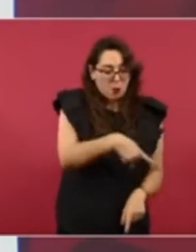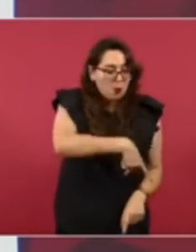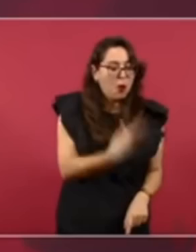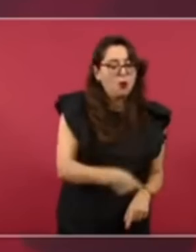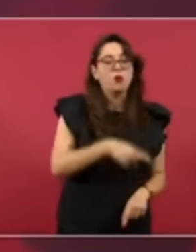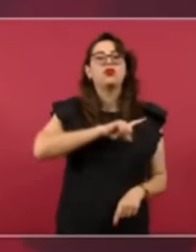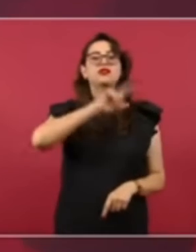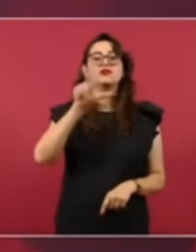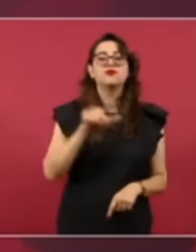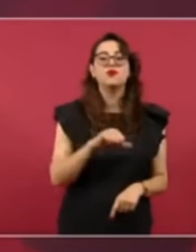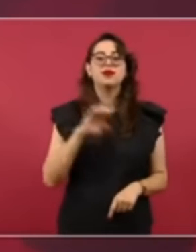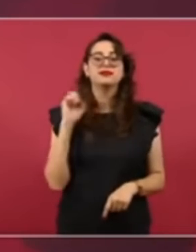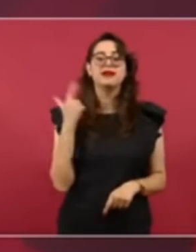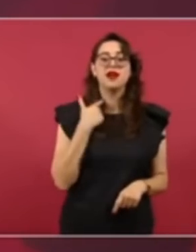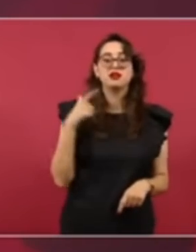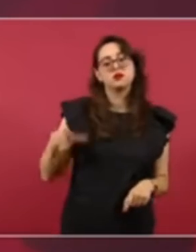a Estados Unidos.